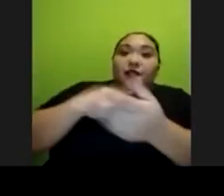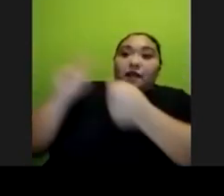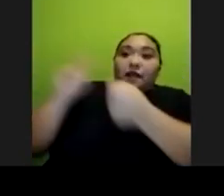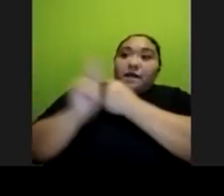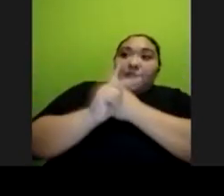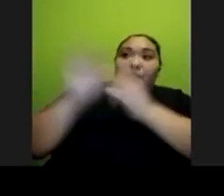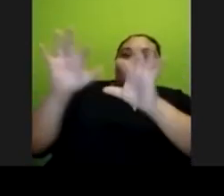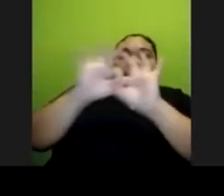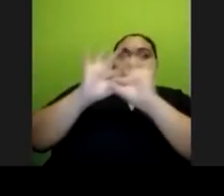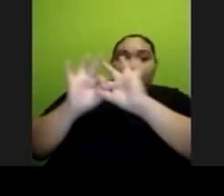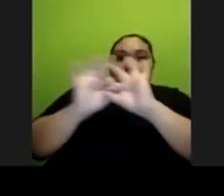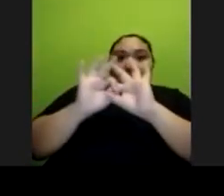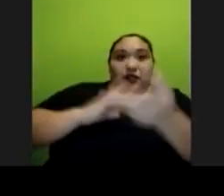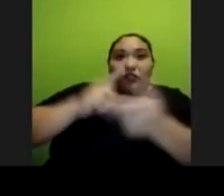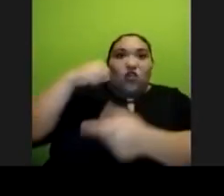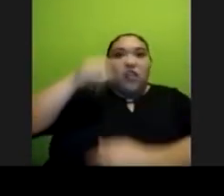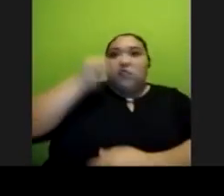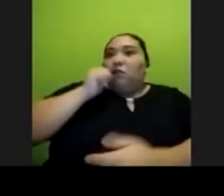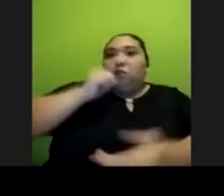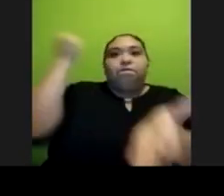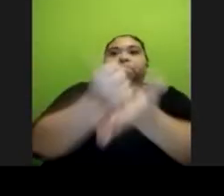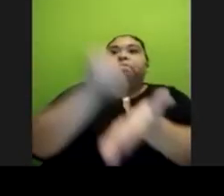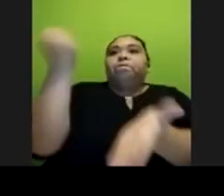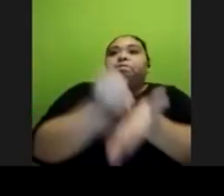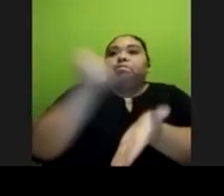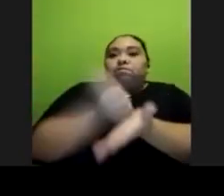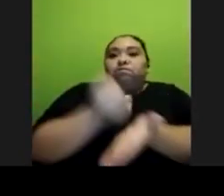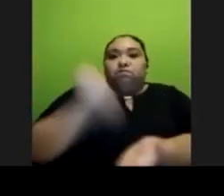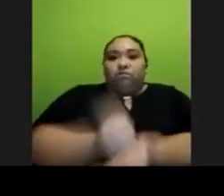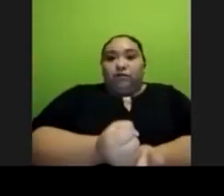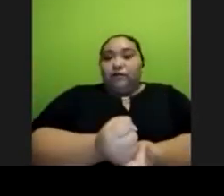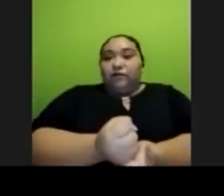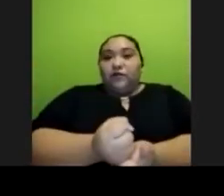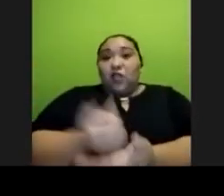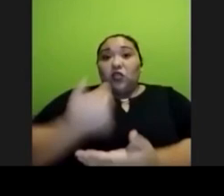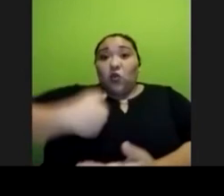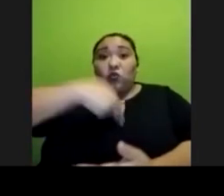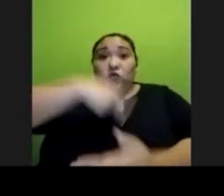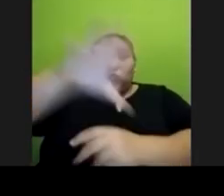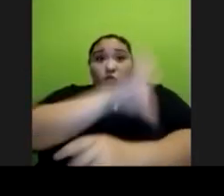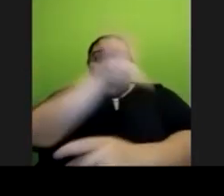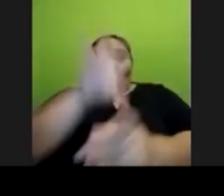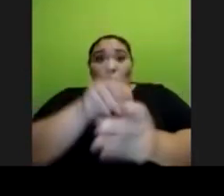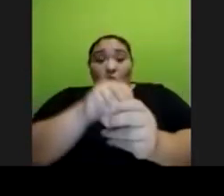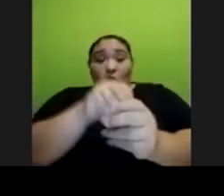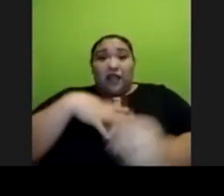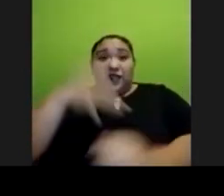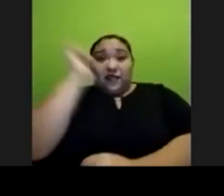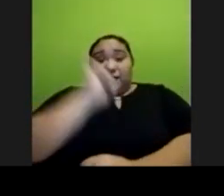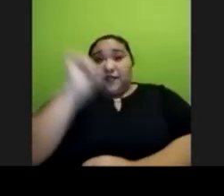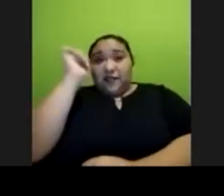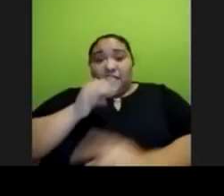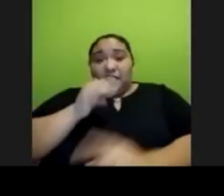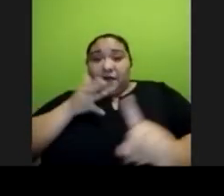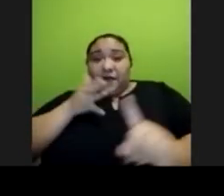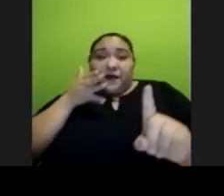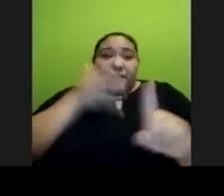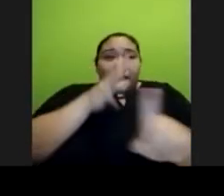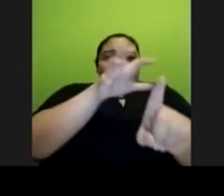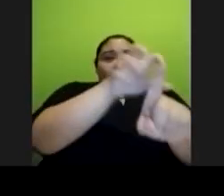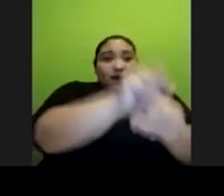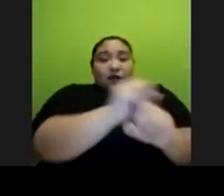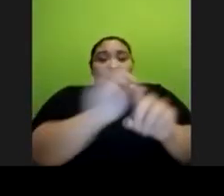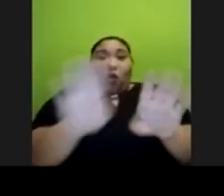tenemos leyes. Creo que en términos de eso estamos completos. Ahora siempre los retos es cómo los aterrizamos, cómo hacemos una política